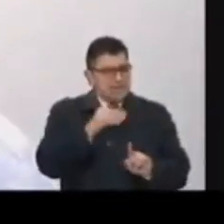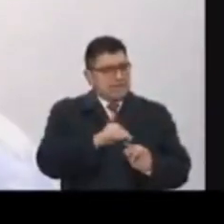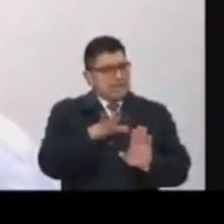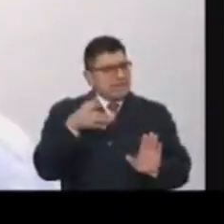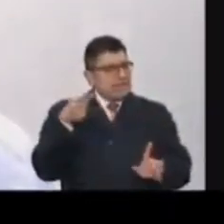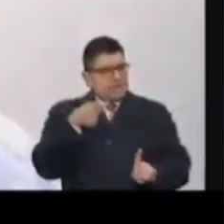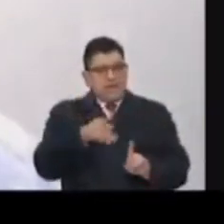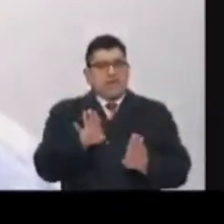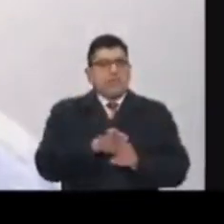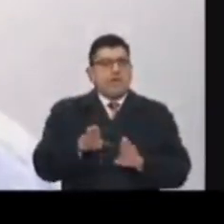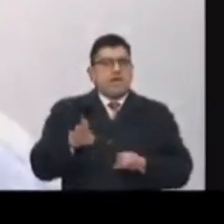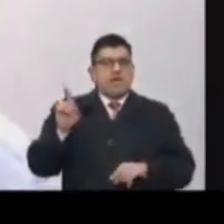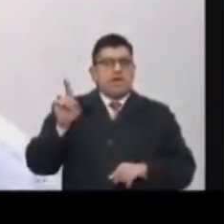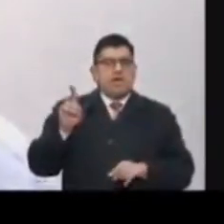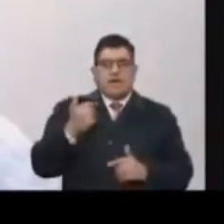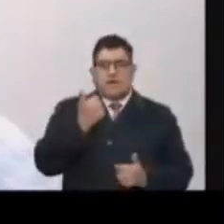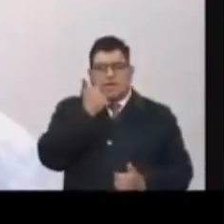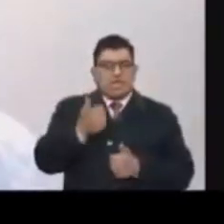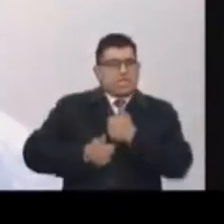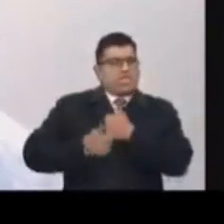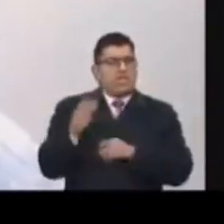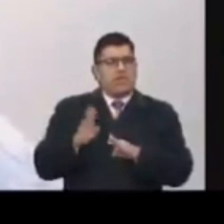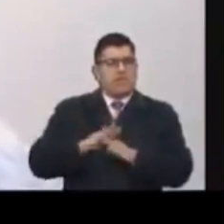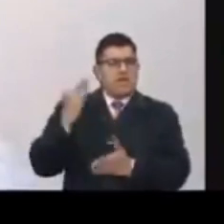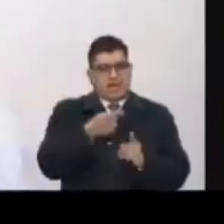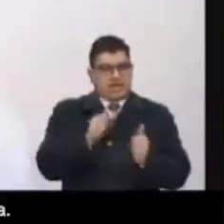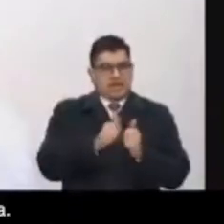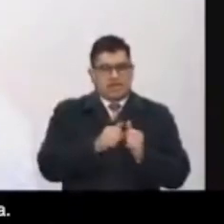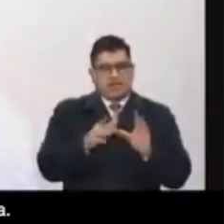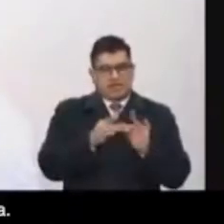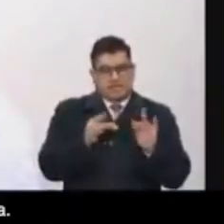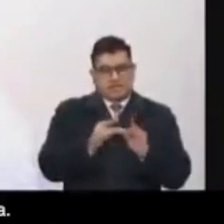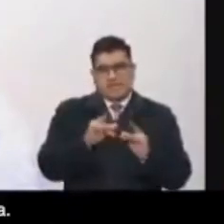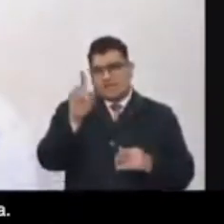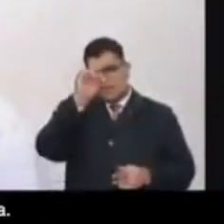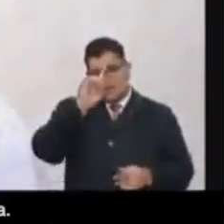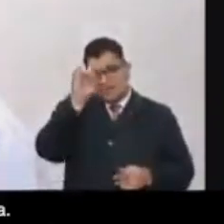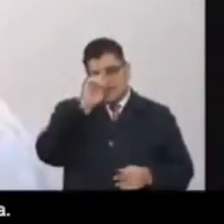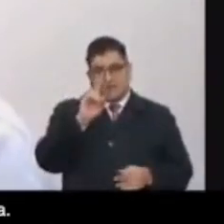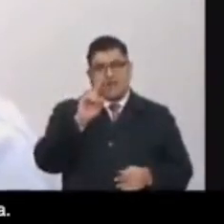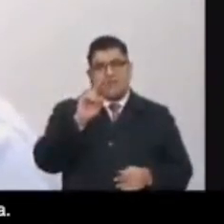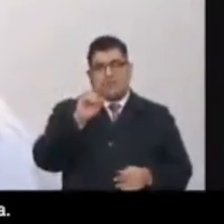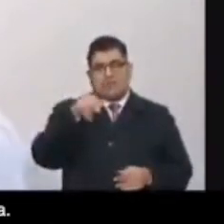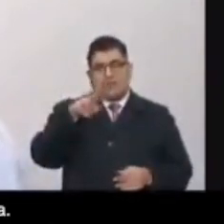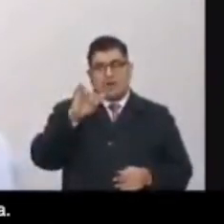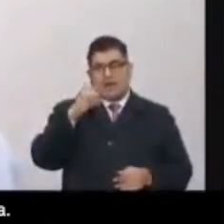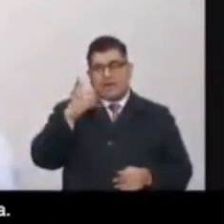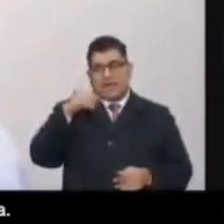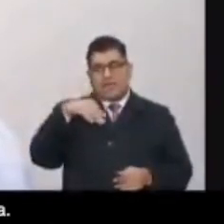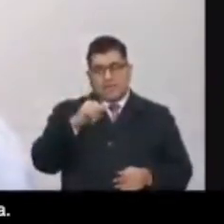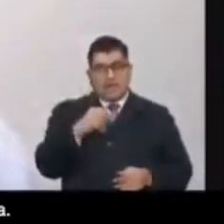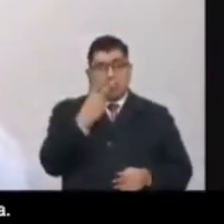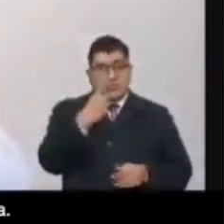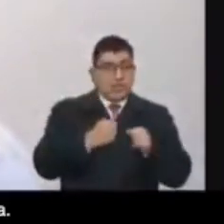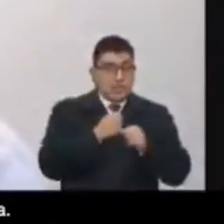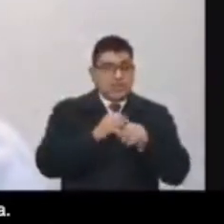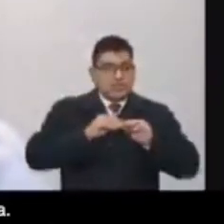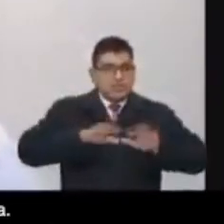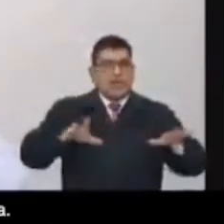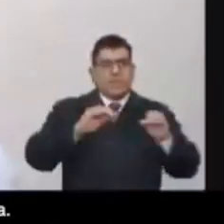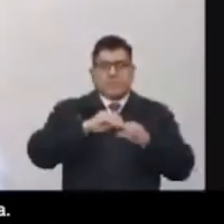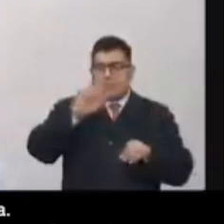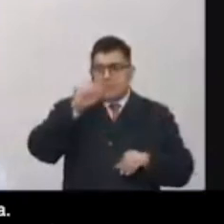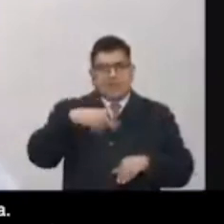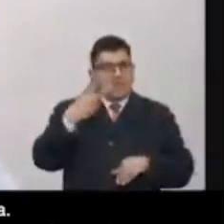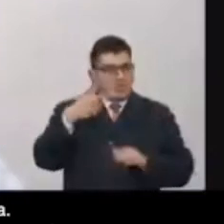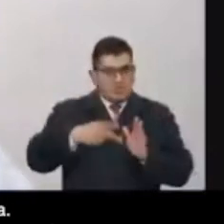de tratar de parar a morenas del consejero murayama que tiene dos años en campaña con ese tema